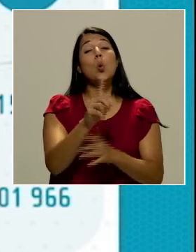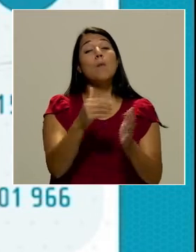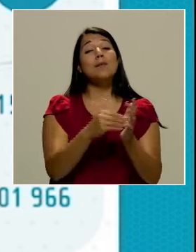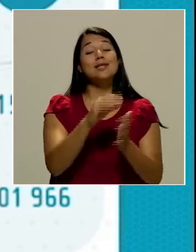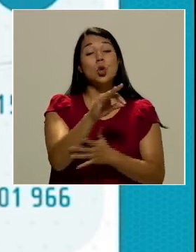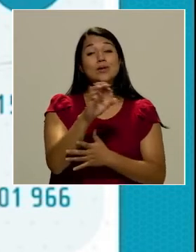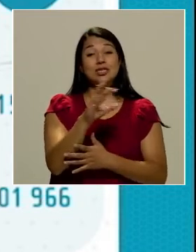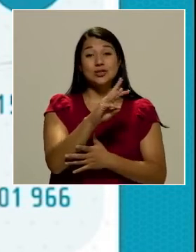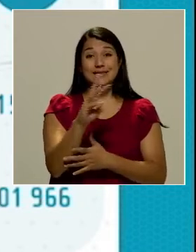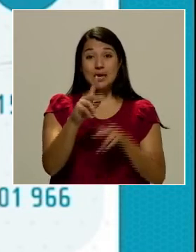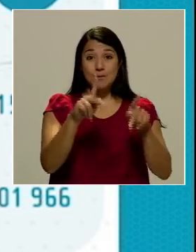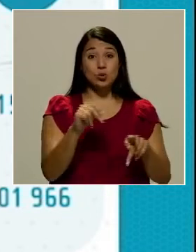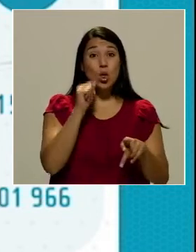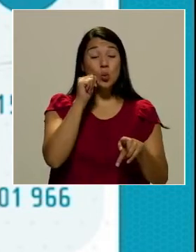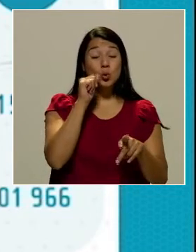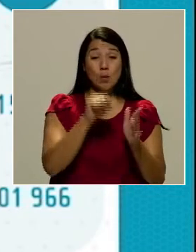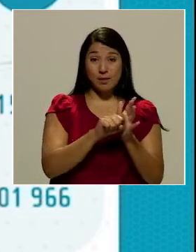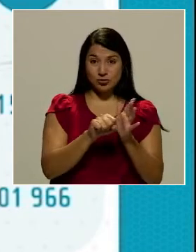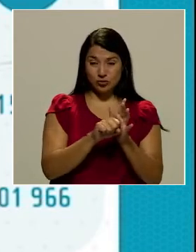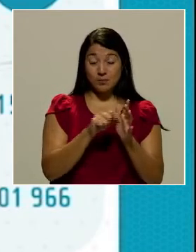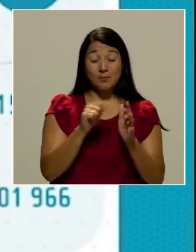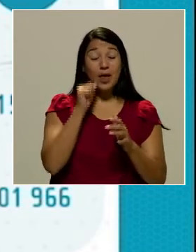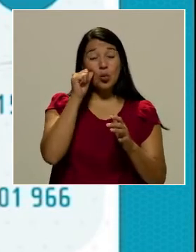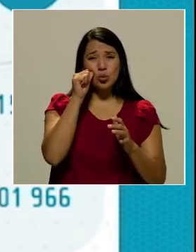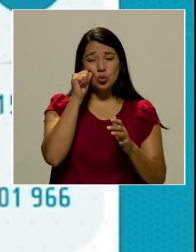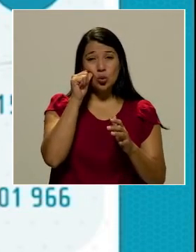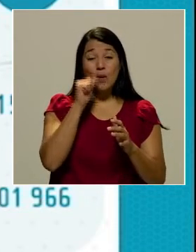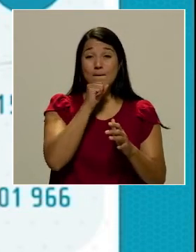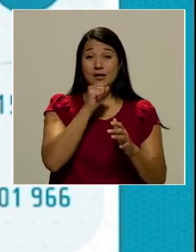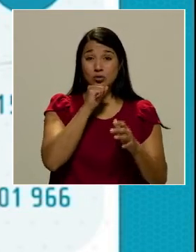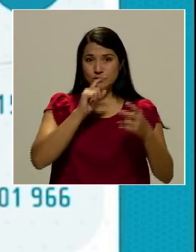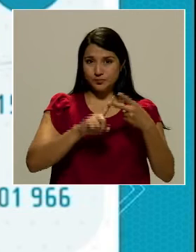101.966 adultos mayores. En el 2000, la expectativa de vida era de